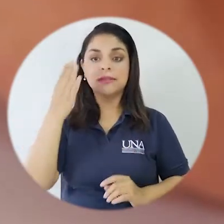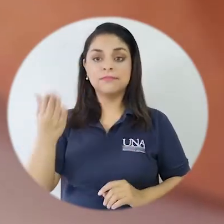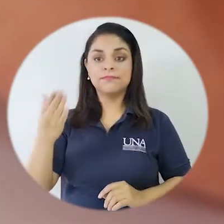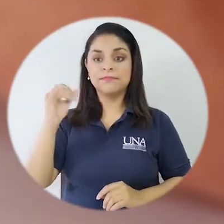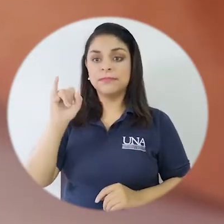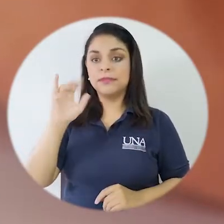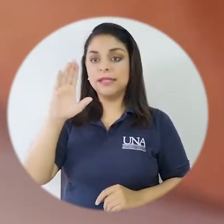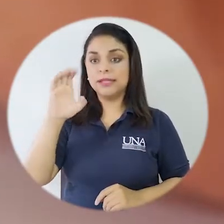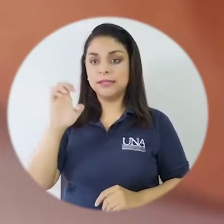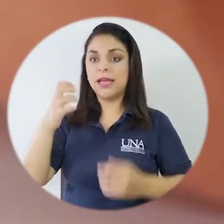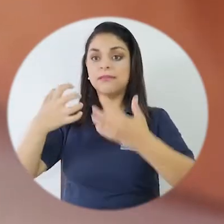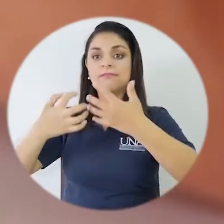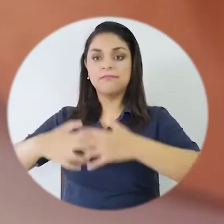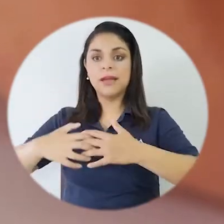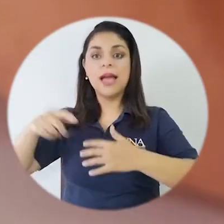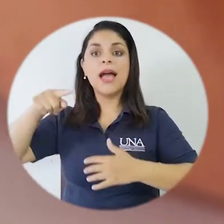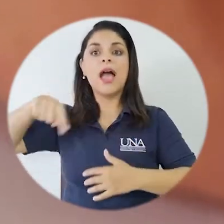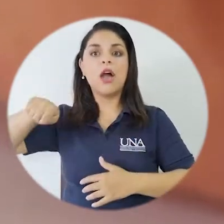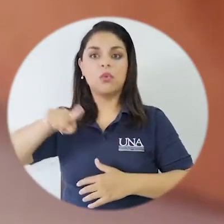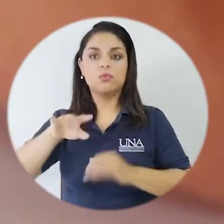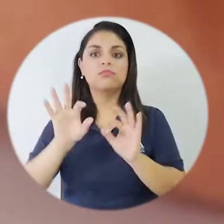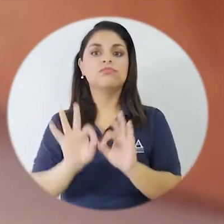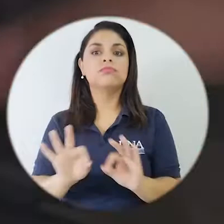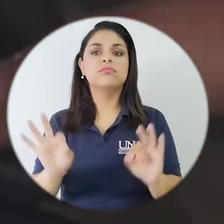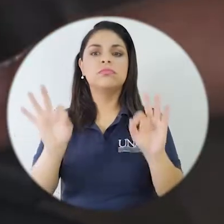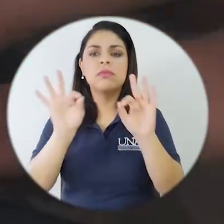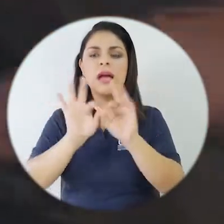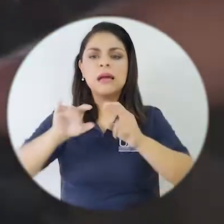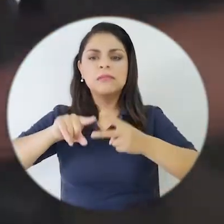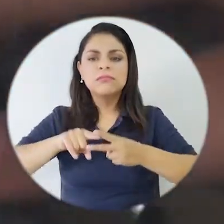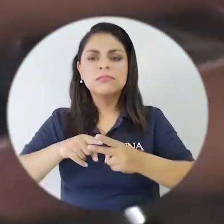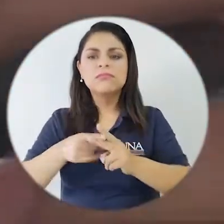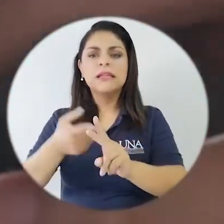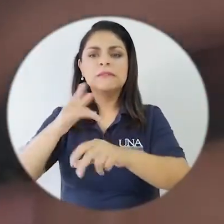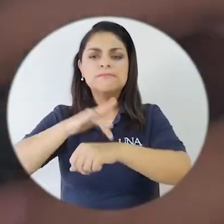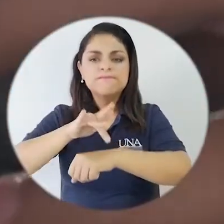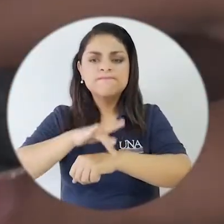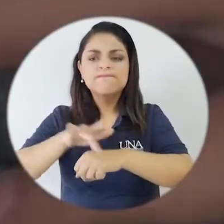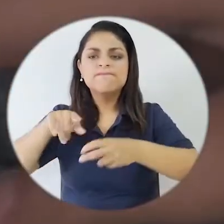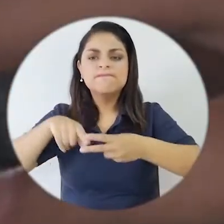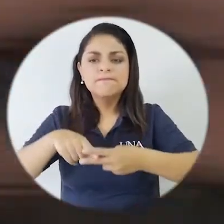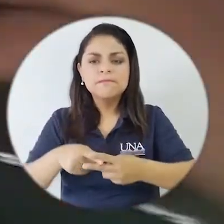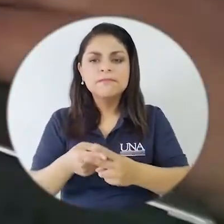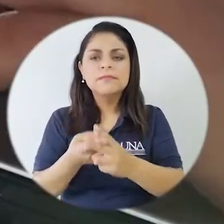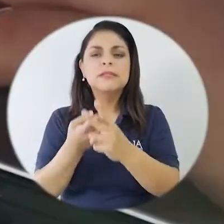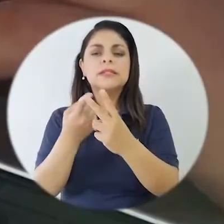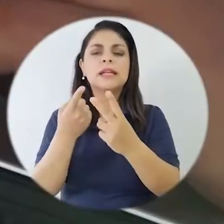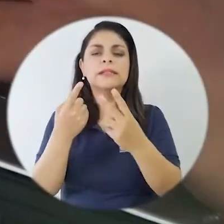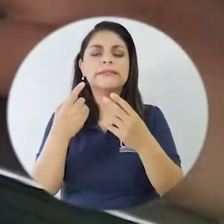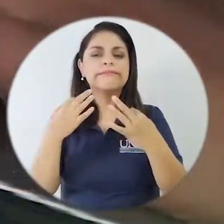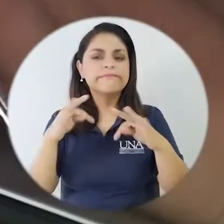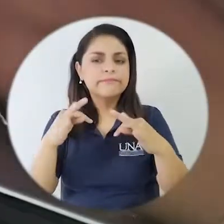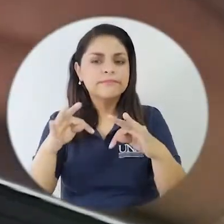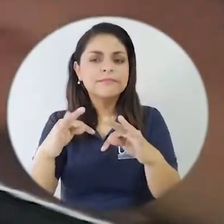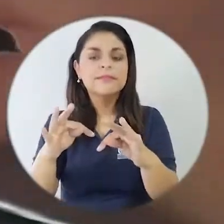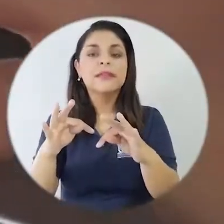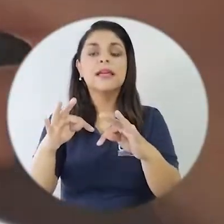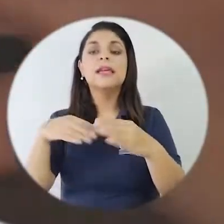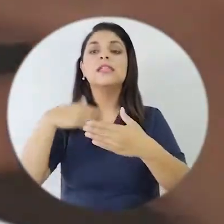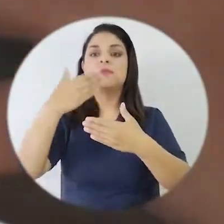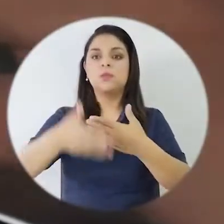experiencia importante donde con planes pilotos se empiezan a desarrollar acciones teletrabajables y después viene la parte